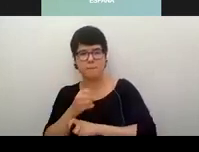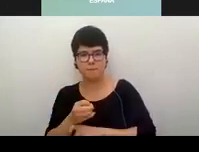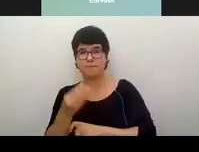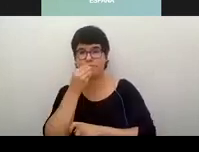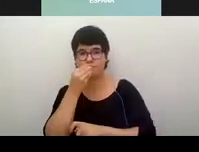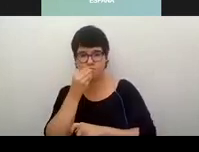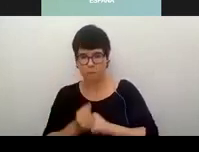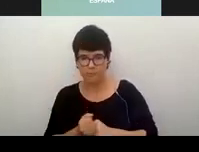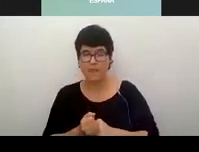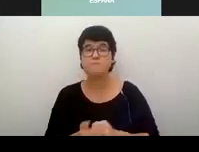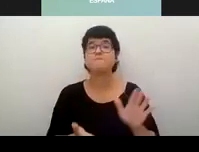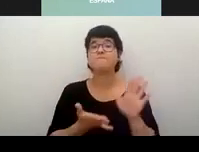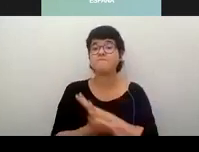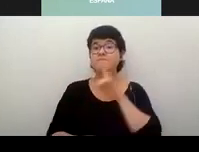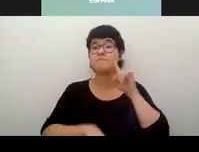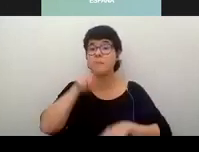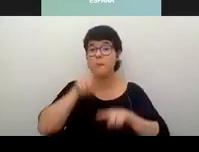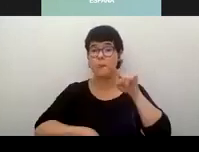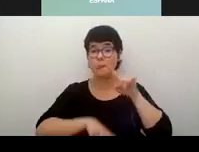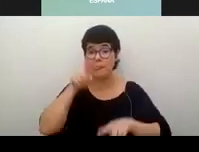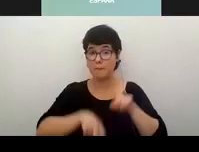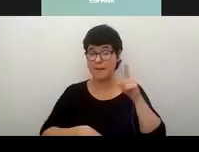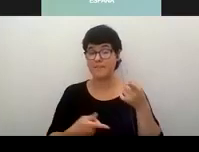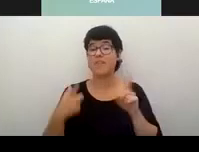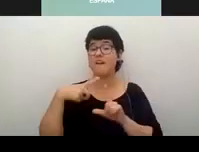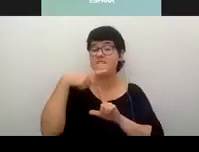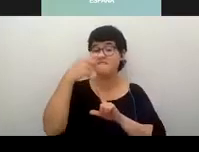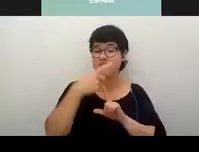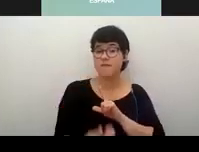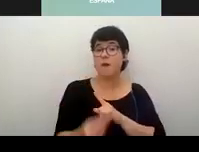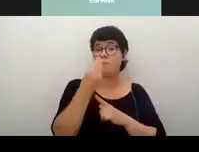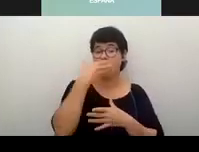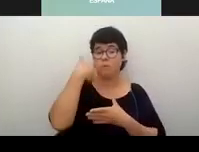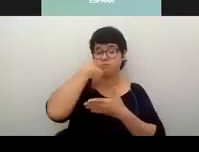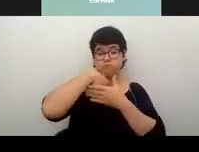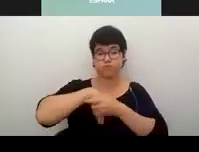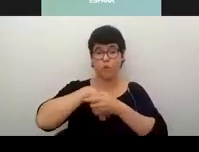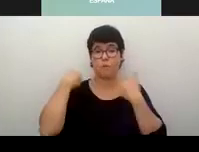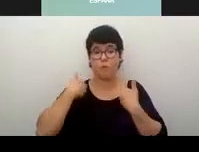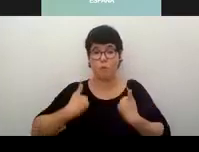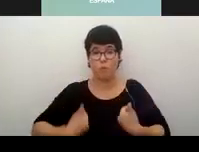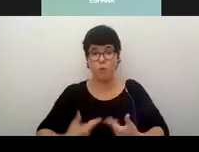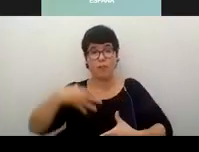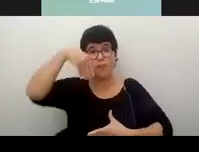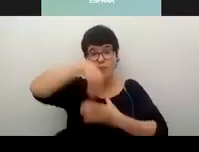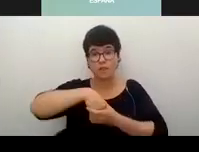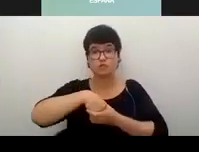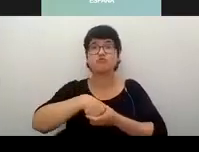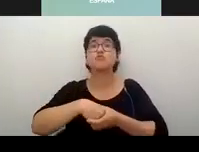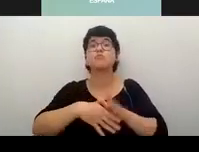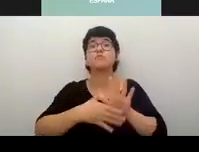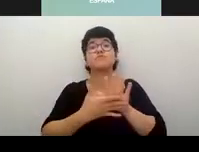Y por tanto, según la fibra que hagamos entrar en nuestro organismo, según si hacemos entrar una fibra u